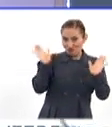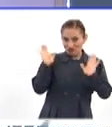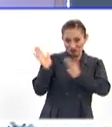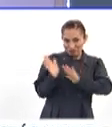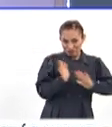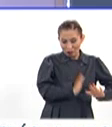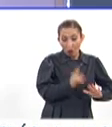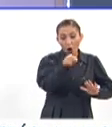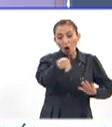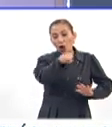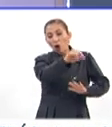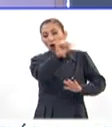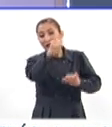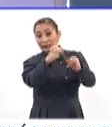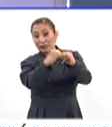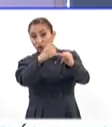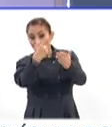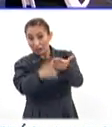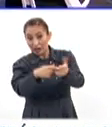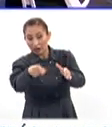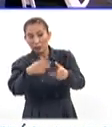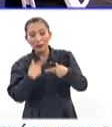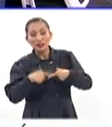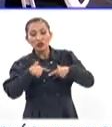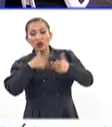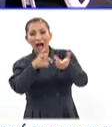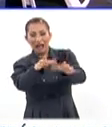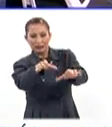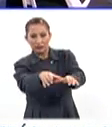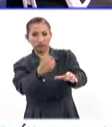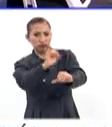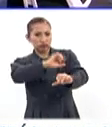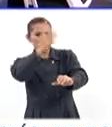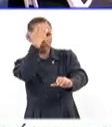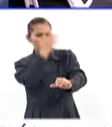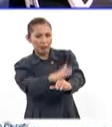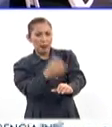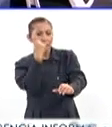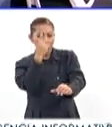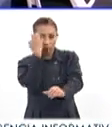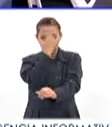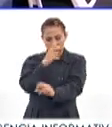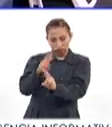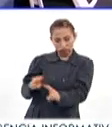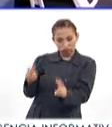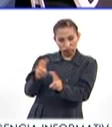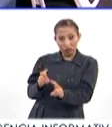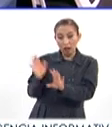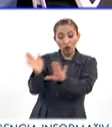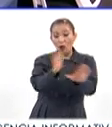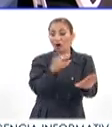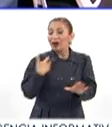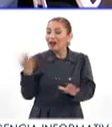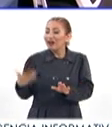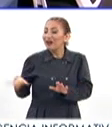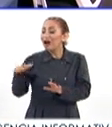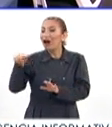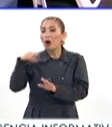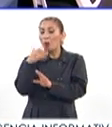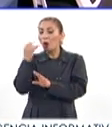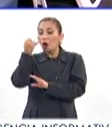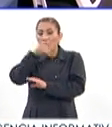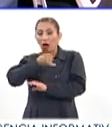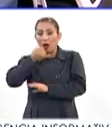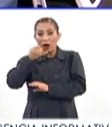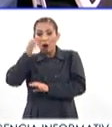el personal de estructura del instituto, que es un personal pues altamente calificado para hacer cualquier análisis. Queríamos encontrar un punto de